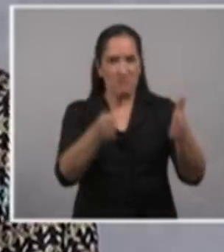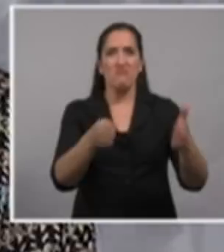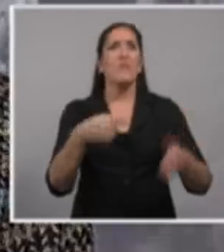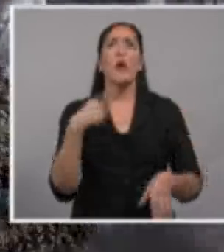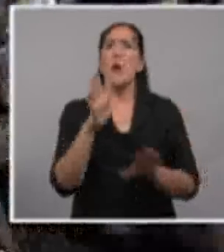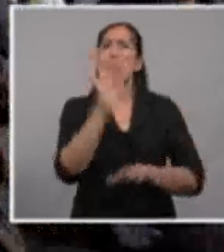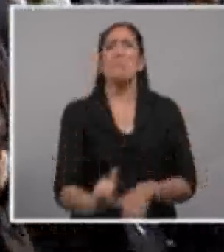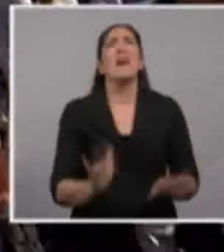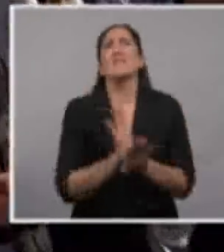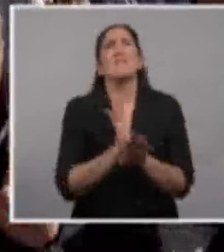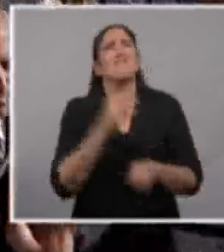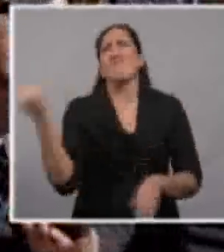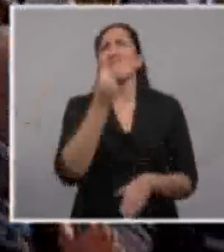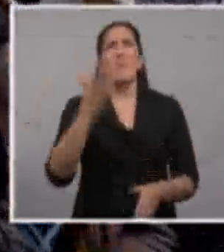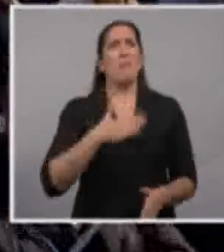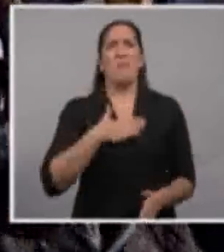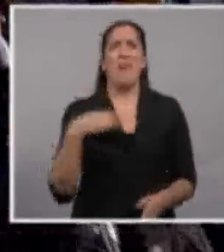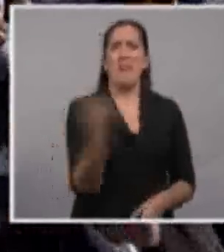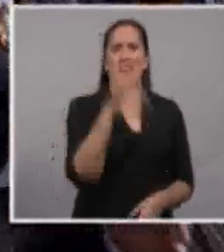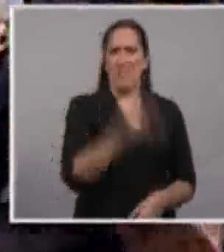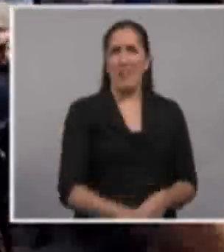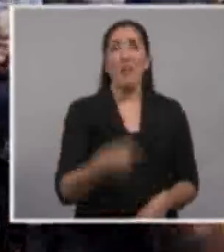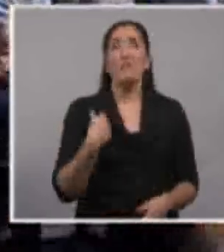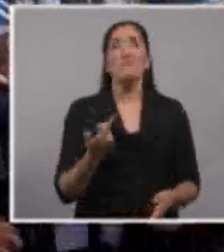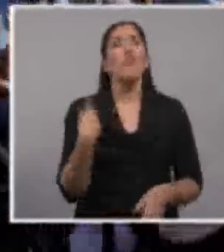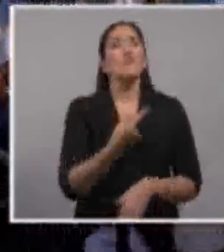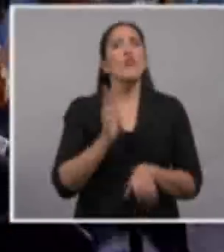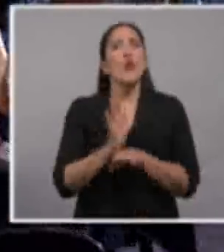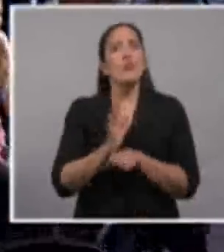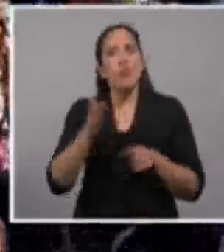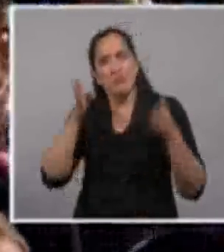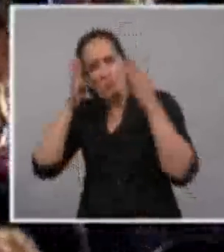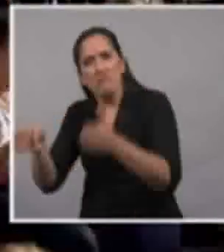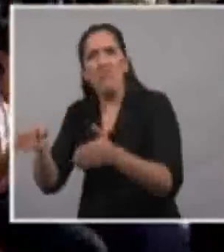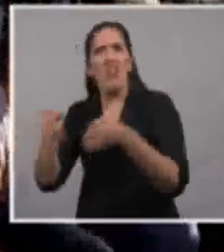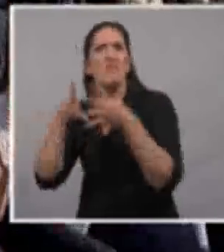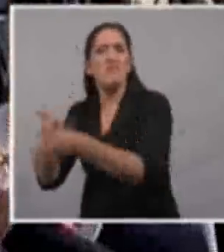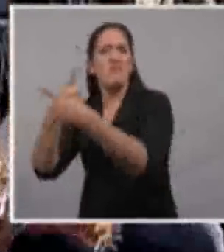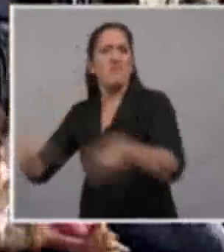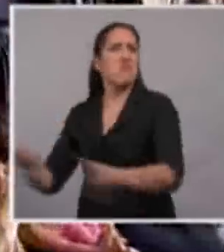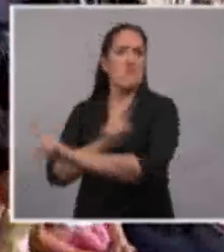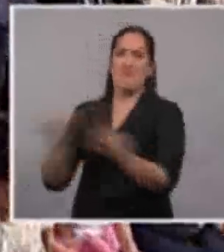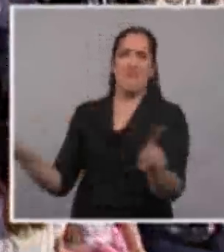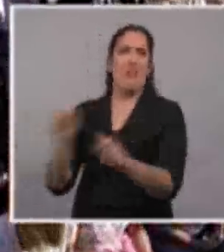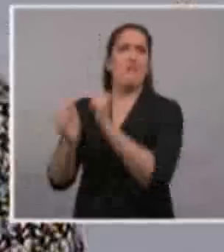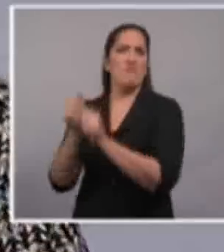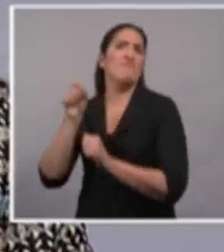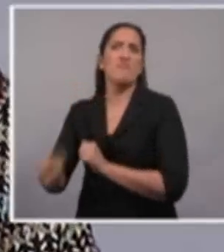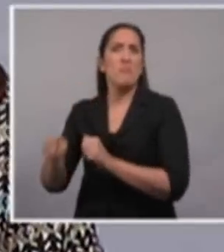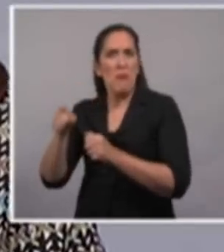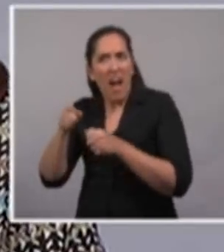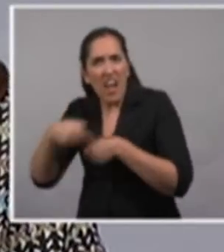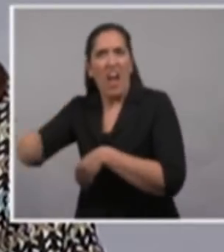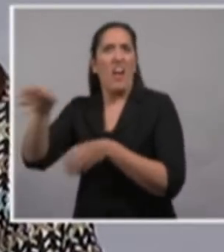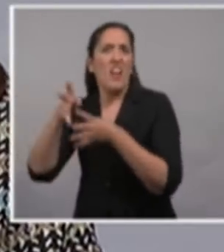un valor. Por eso somos líderes en no proliferación. Por eso presidimos por tercera vez